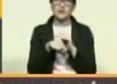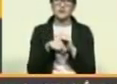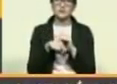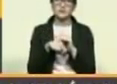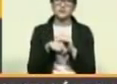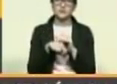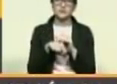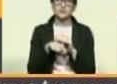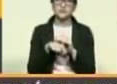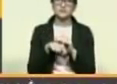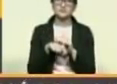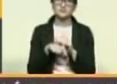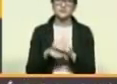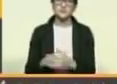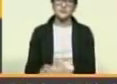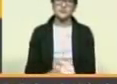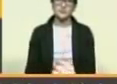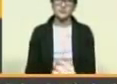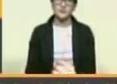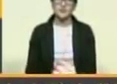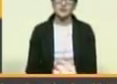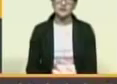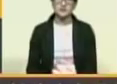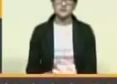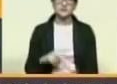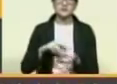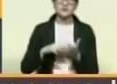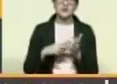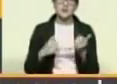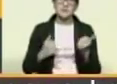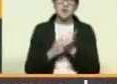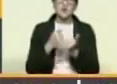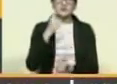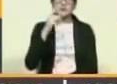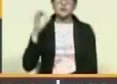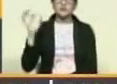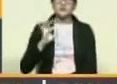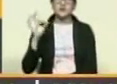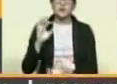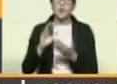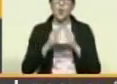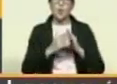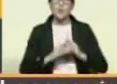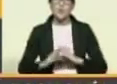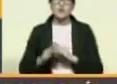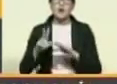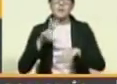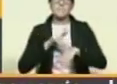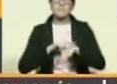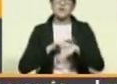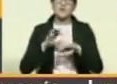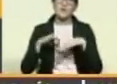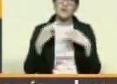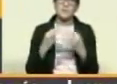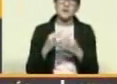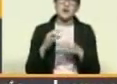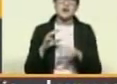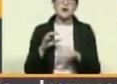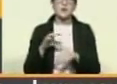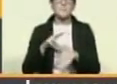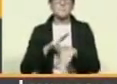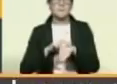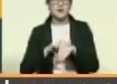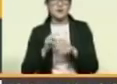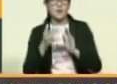permite estar 100% en la comunidad, con el médico de familia, con el médico comunitario, con